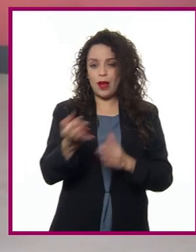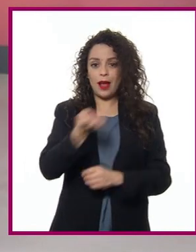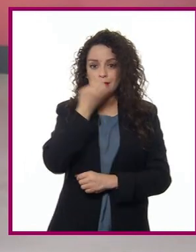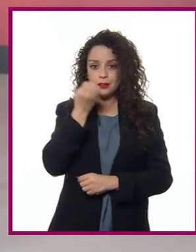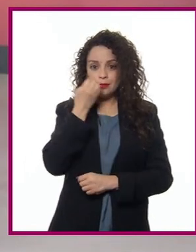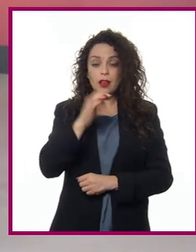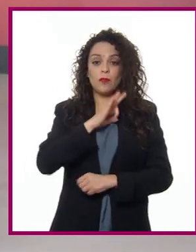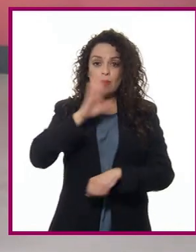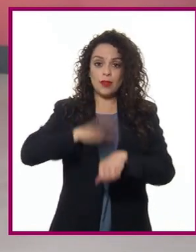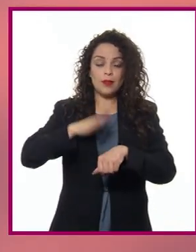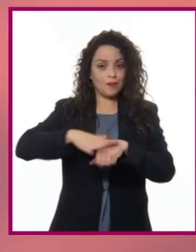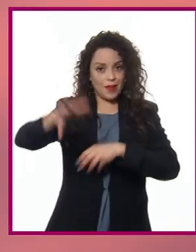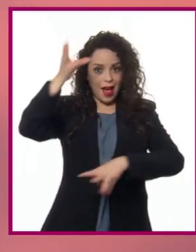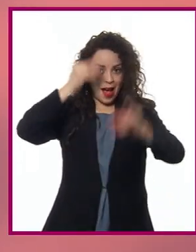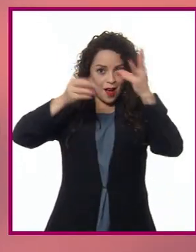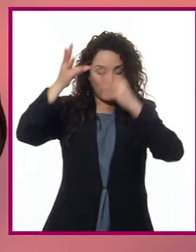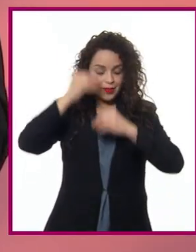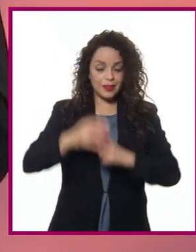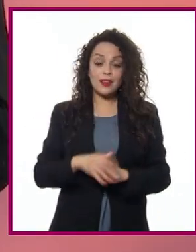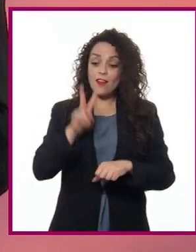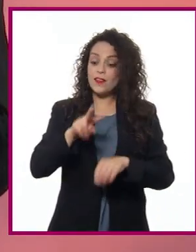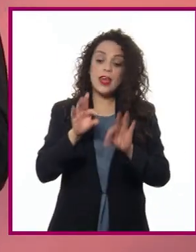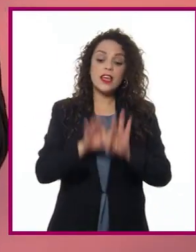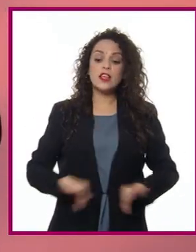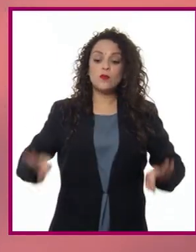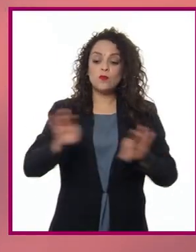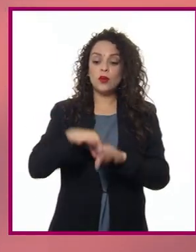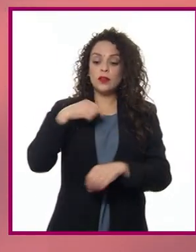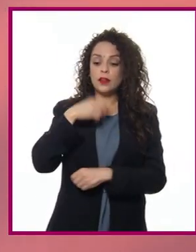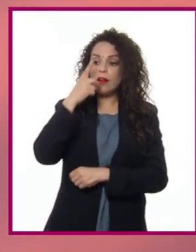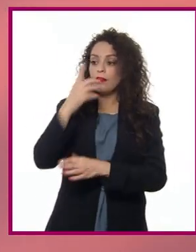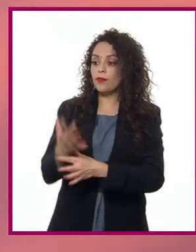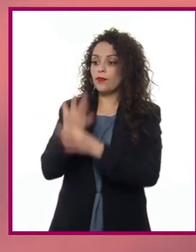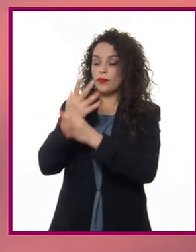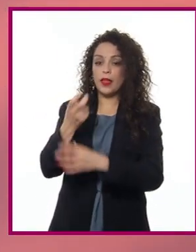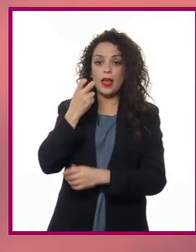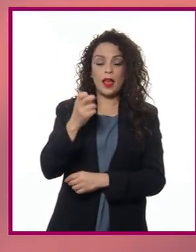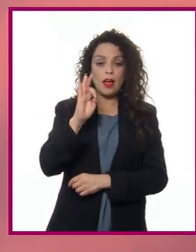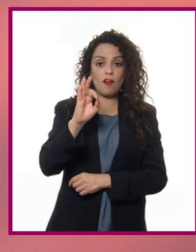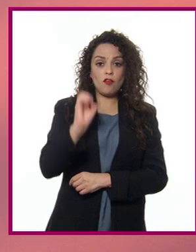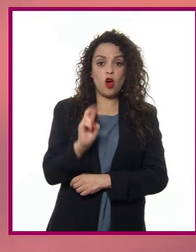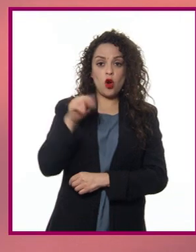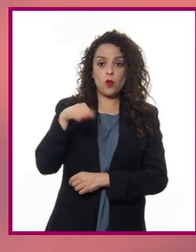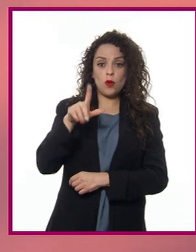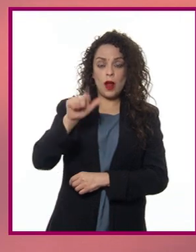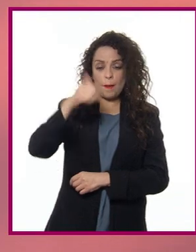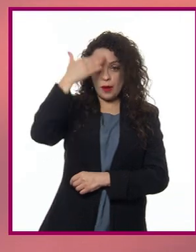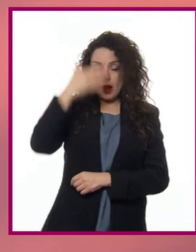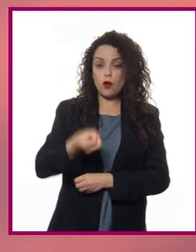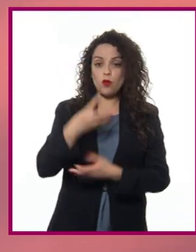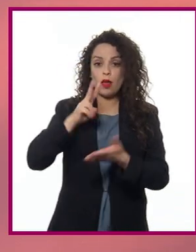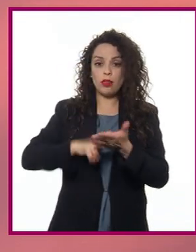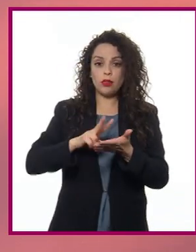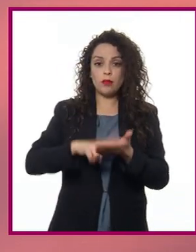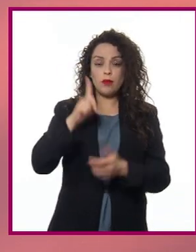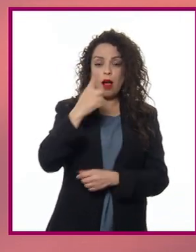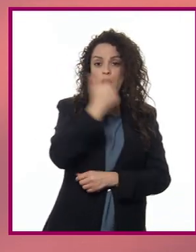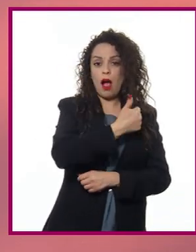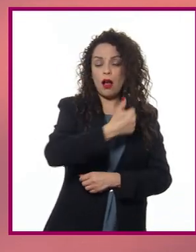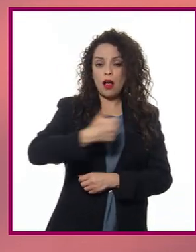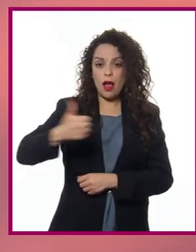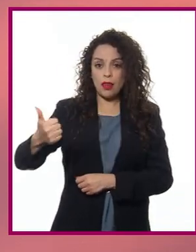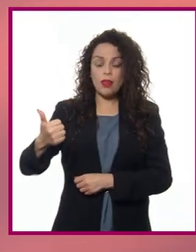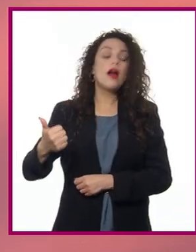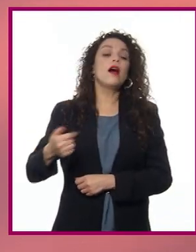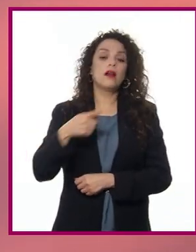aprender más. Es importante mencionar que esta fórmula para conocer las valencias de los elementos químicos solo es aplicable